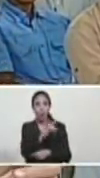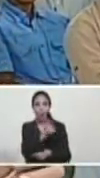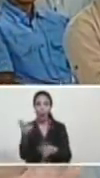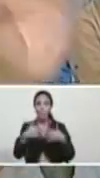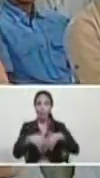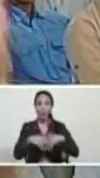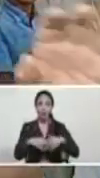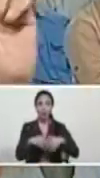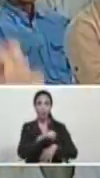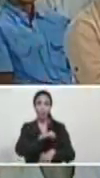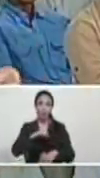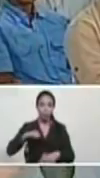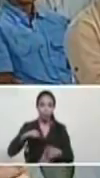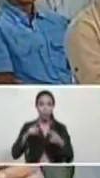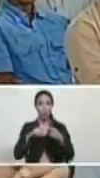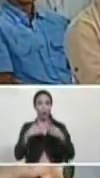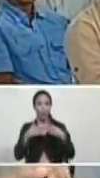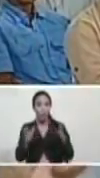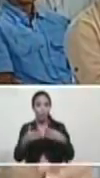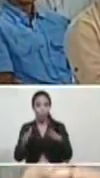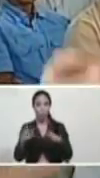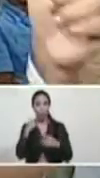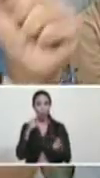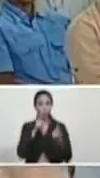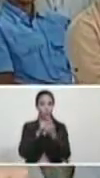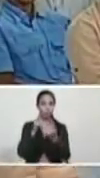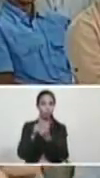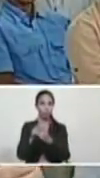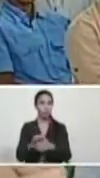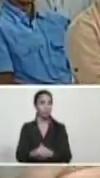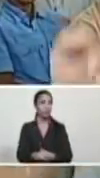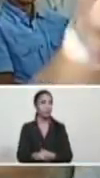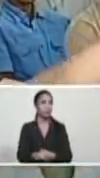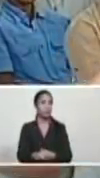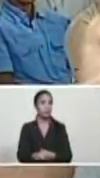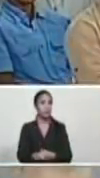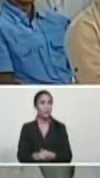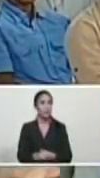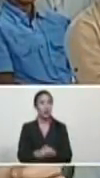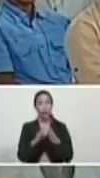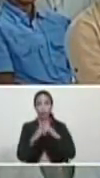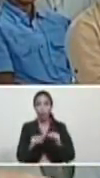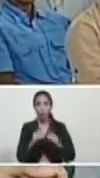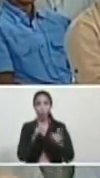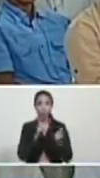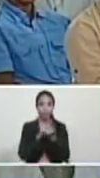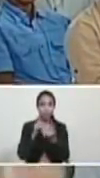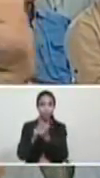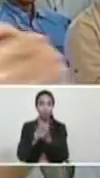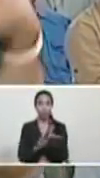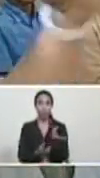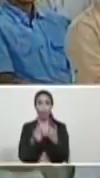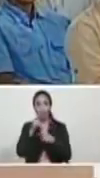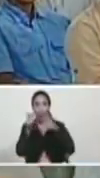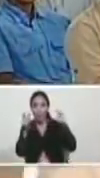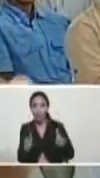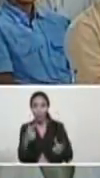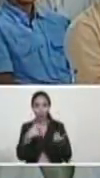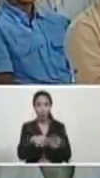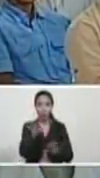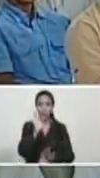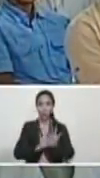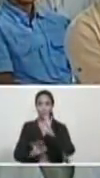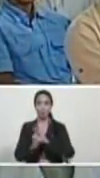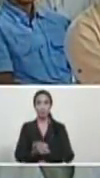sector privado. Particular atención en el sector público con la retención de nuestro talento y la captación de talento. Tener oportunidades